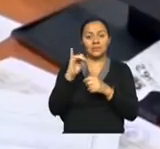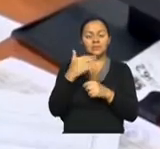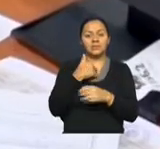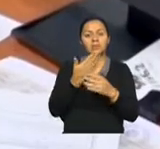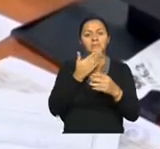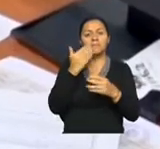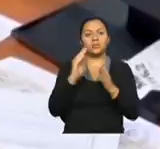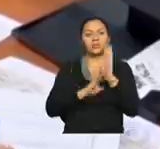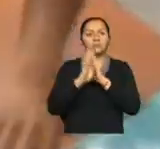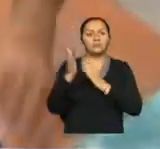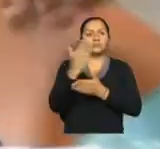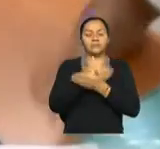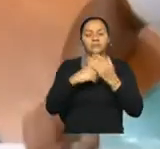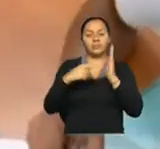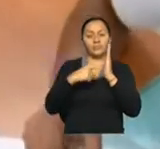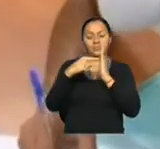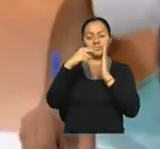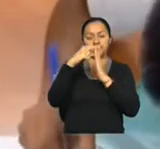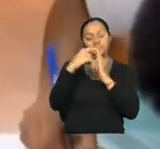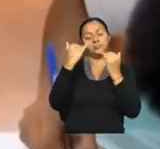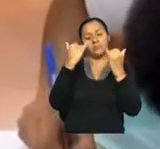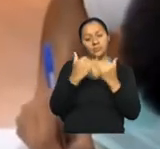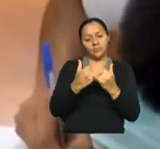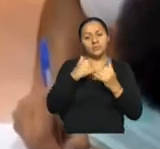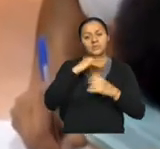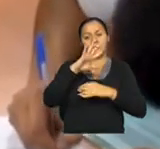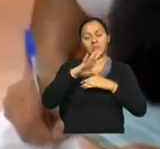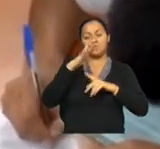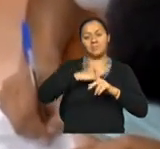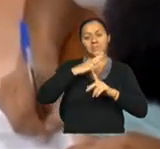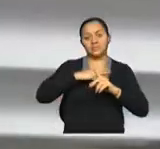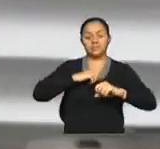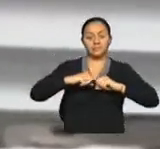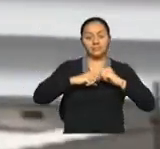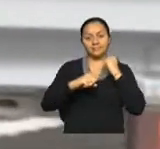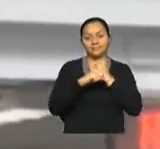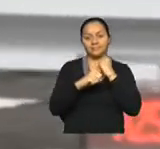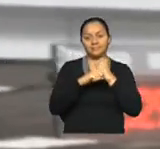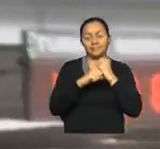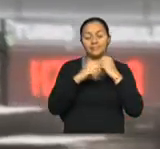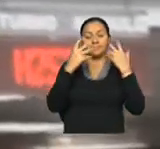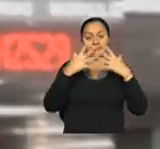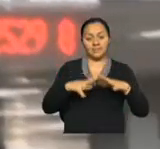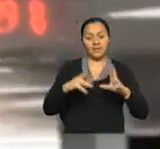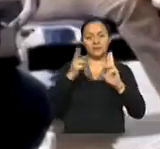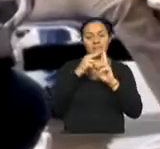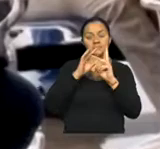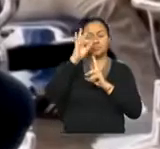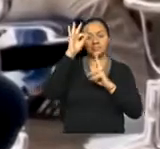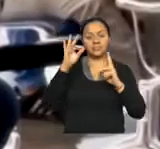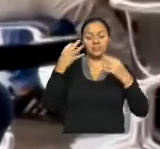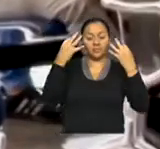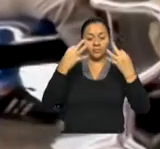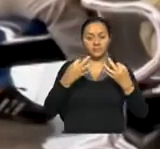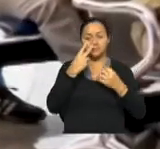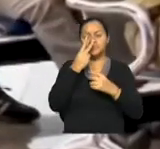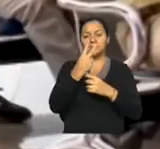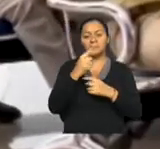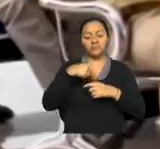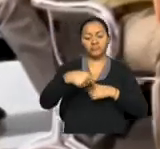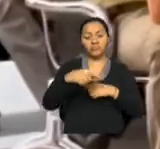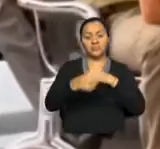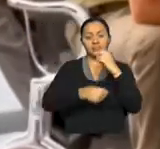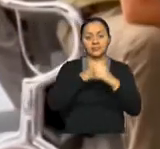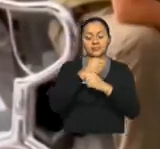una mejora de la recaudación de impuestos en los primeros 5 meses del año. De acuerdo a cifras oficiales, se espera que para este